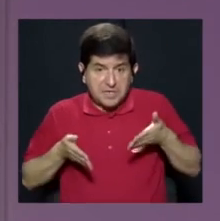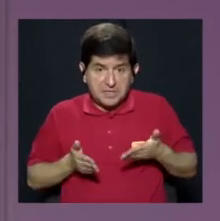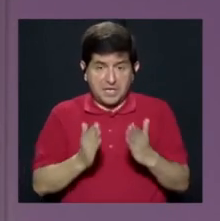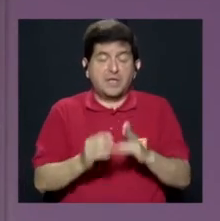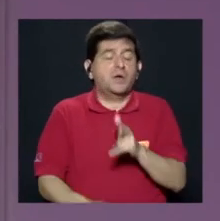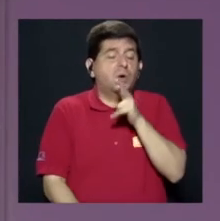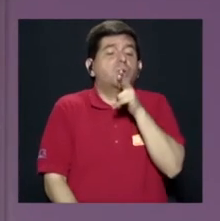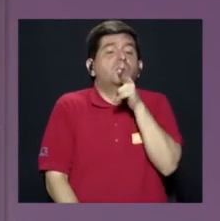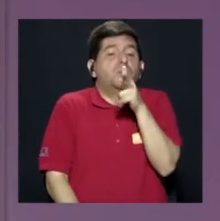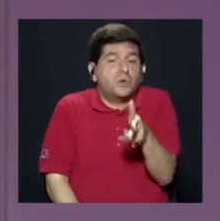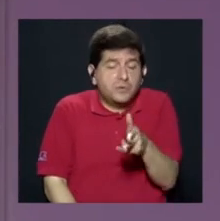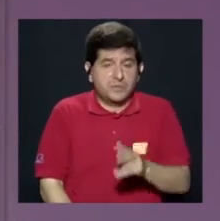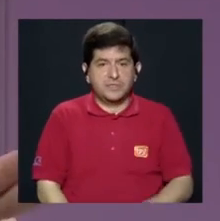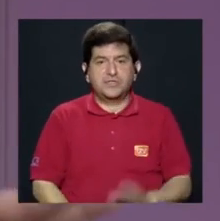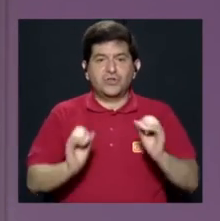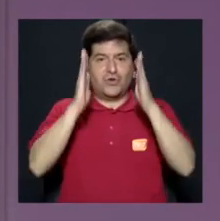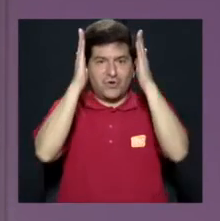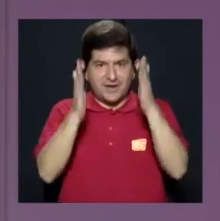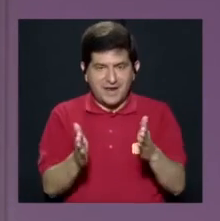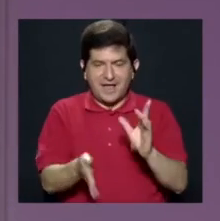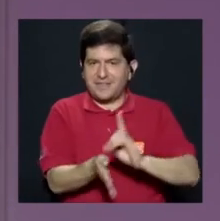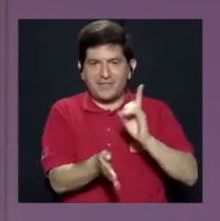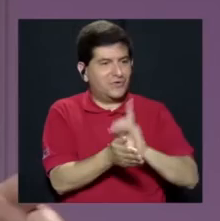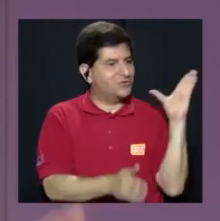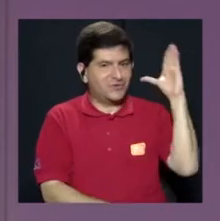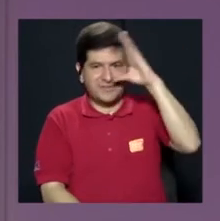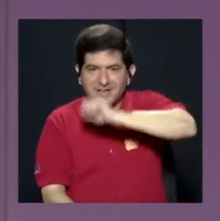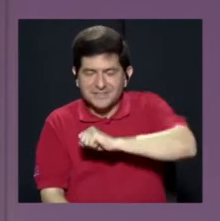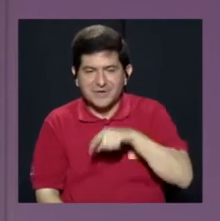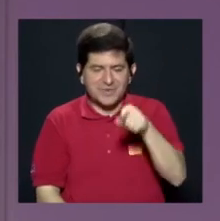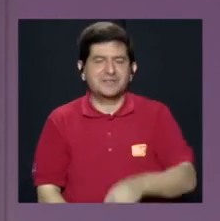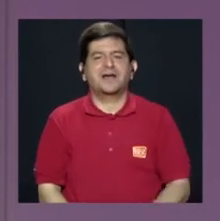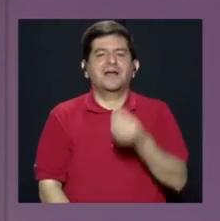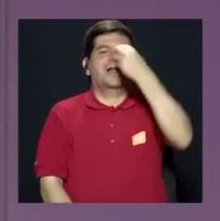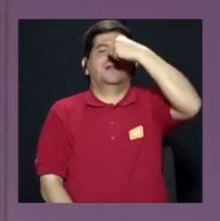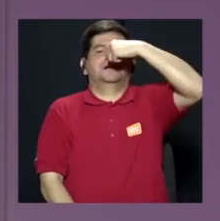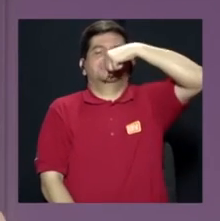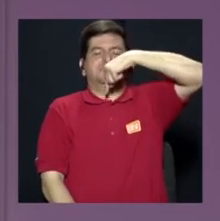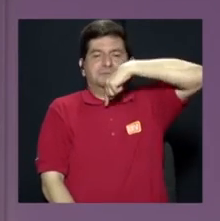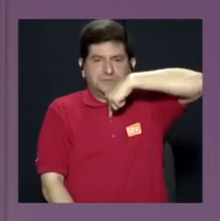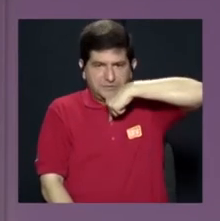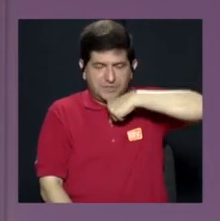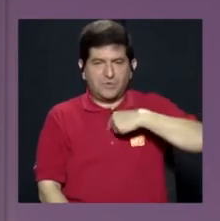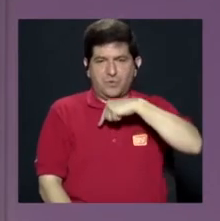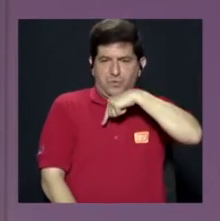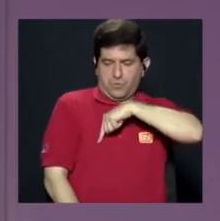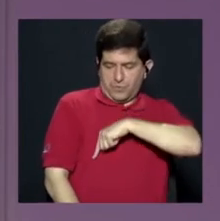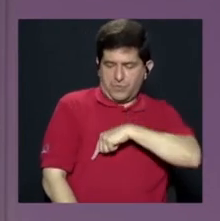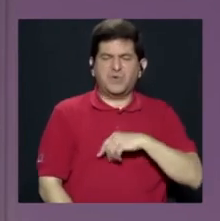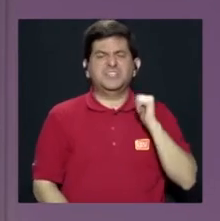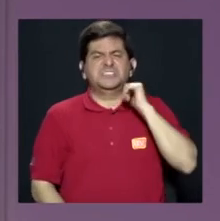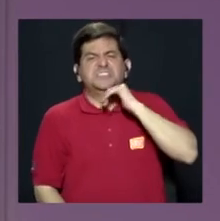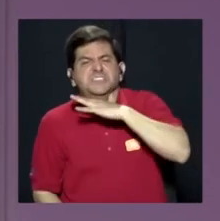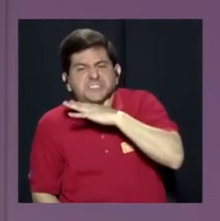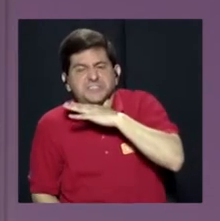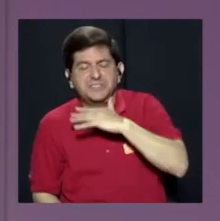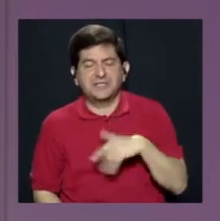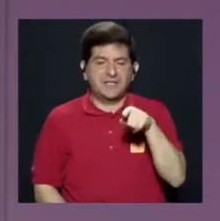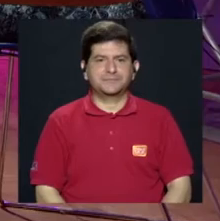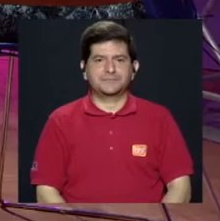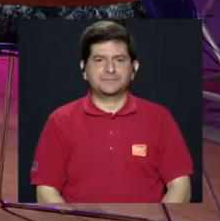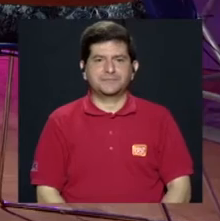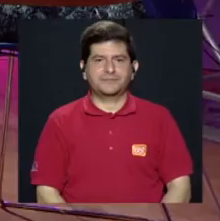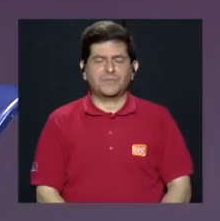se vomitó, ninguna enfermera ni médico se dio cuenta, el niño tragó el vómito se le fue a un pulmón y se le contaminó. Por eso su hijo se